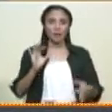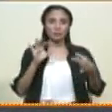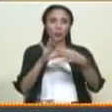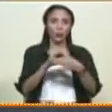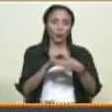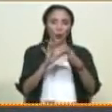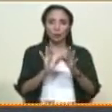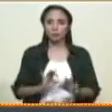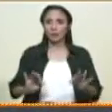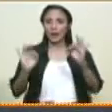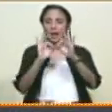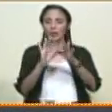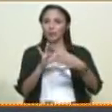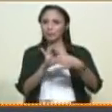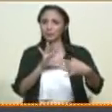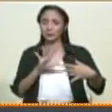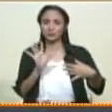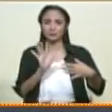se desarticuló